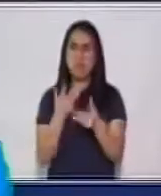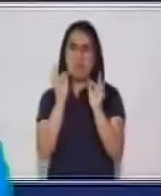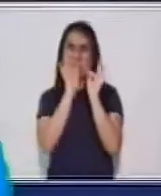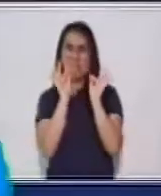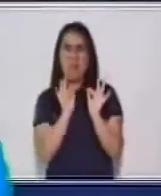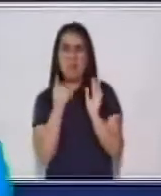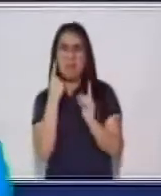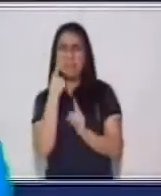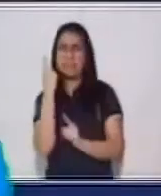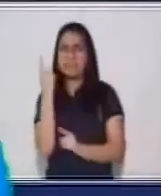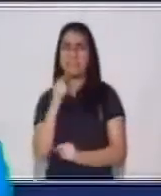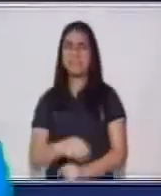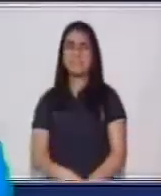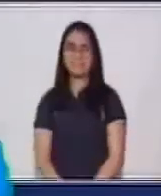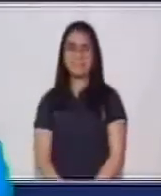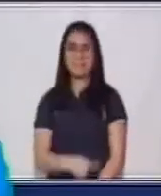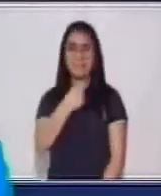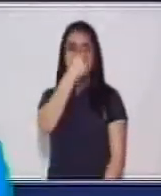de 35 grados